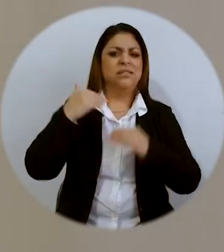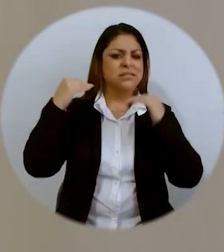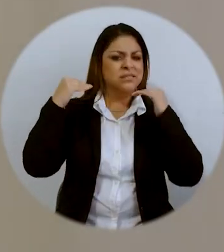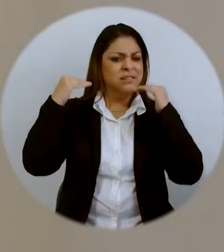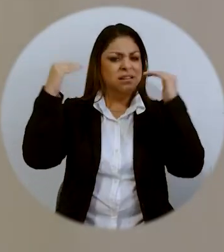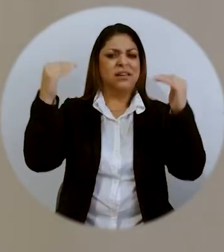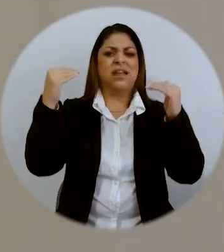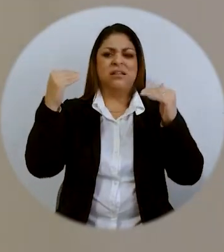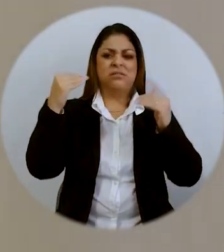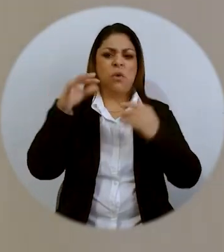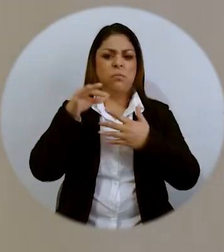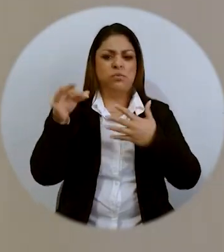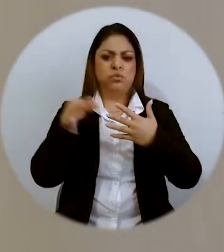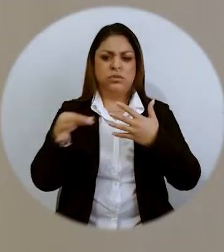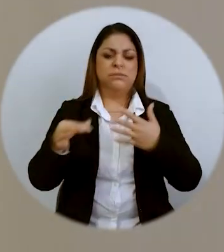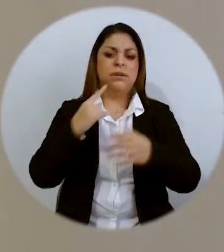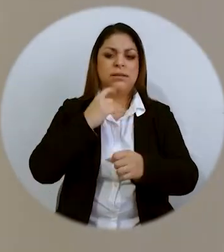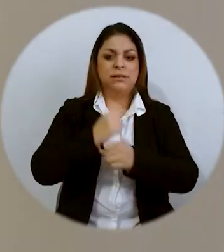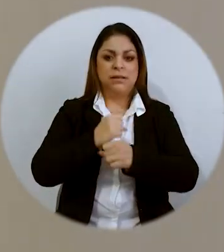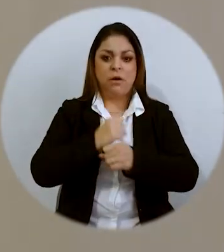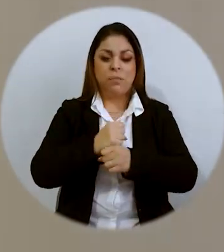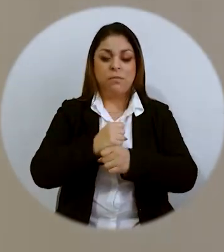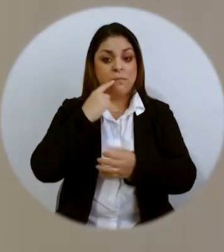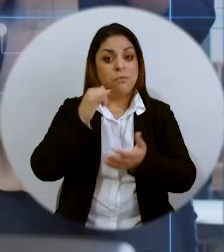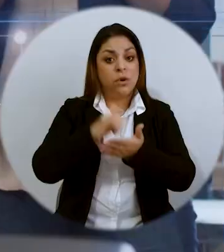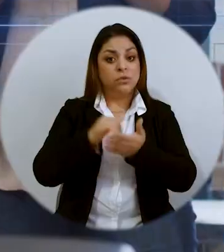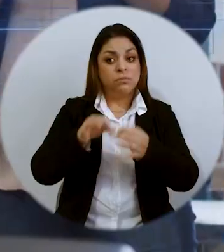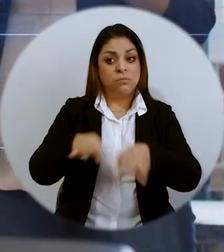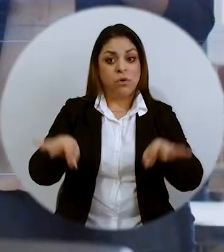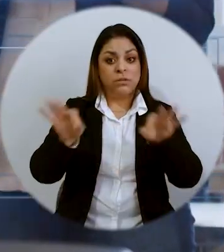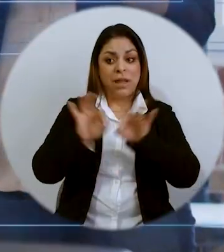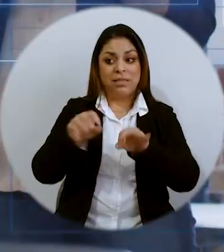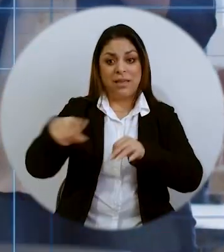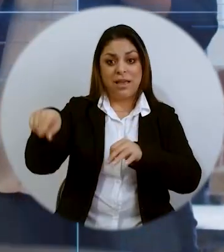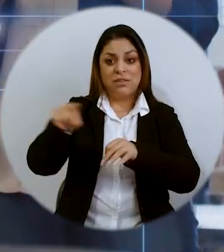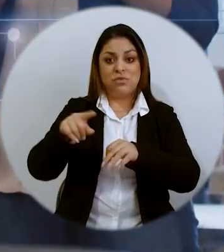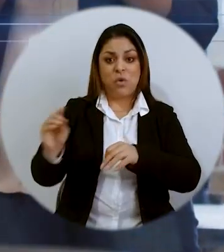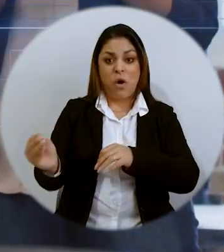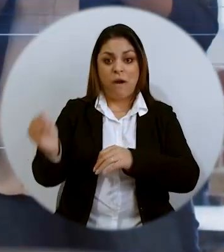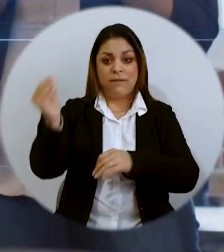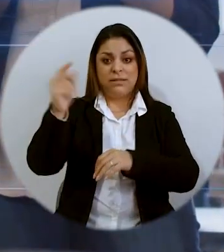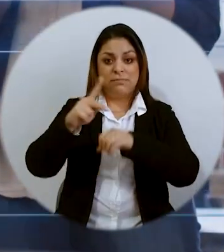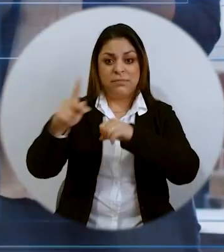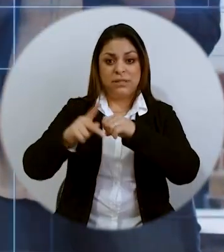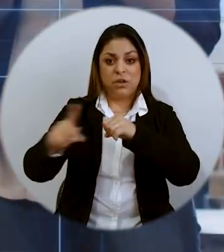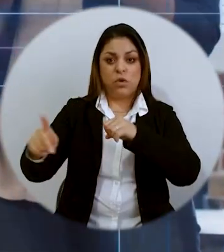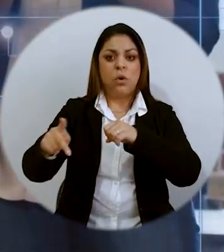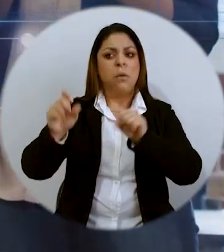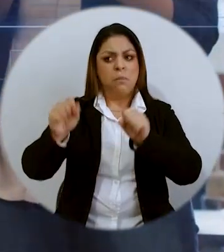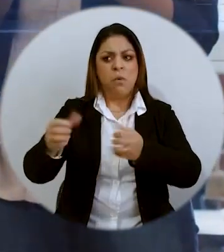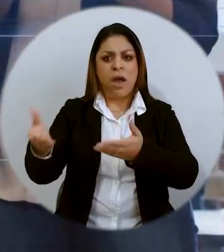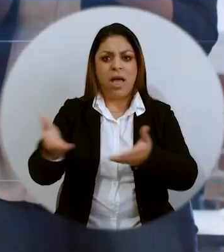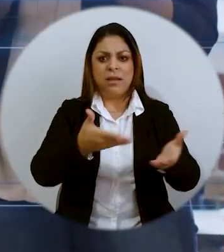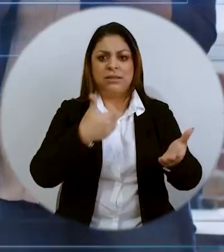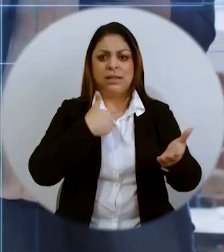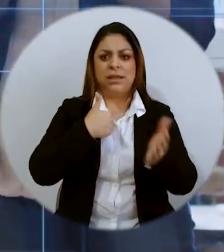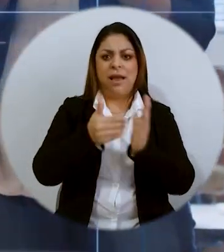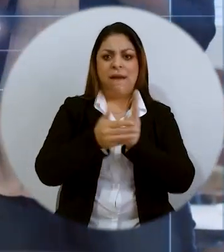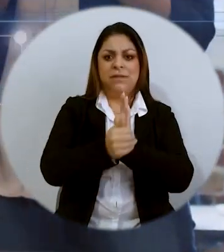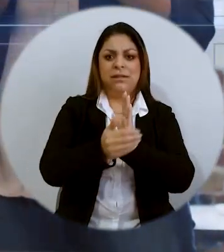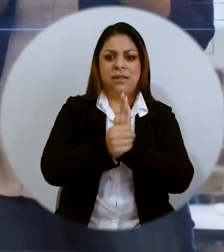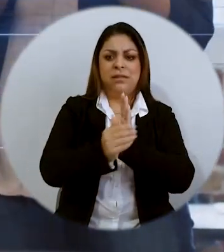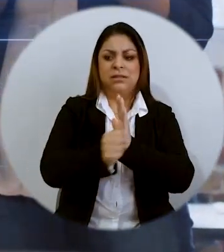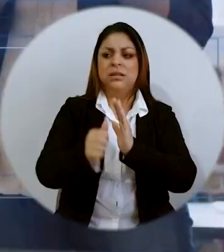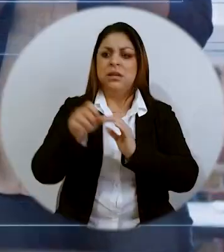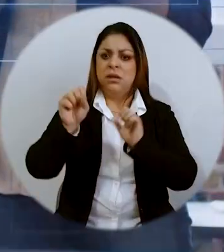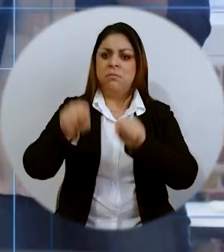sí es algo que tenemos que tenerlo muy presente, y es importante que los jóvenes de la región Brunca tengan estas habilidades para que puedan también ser competentes